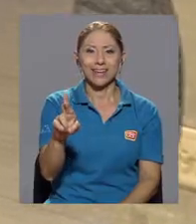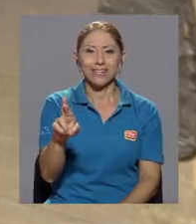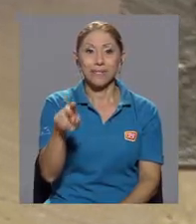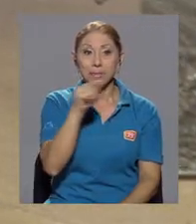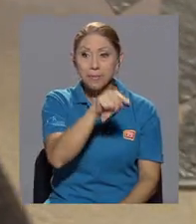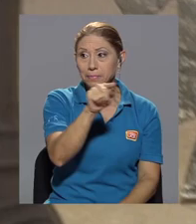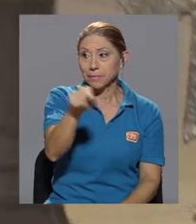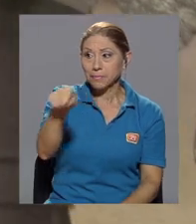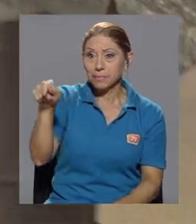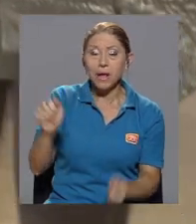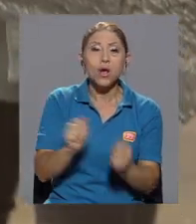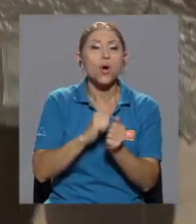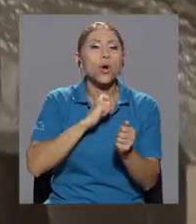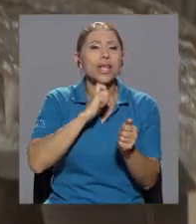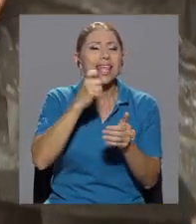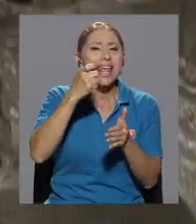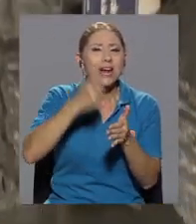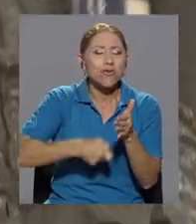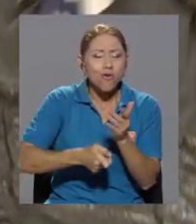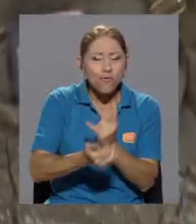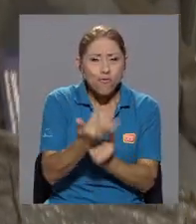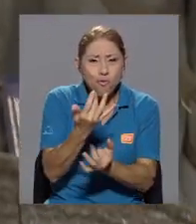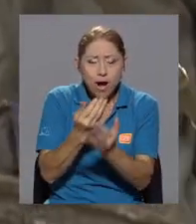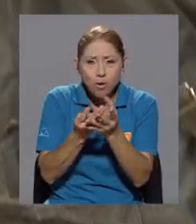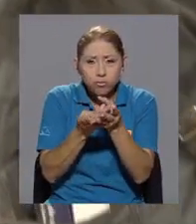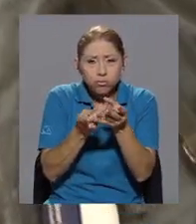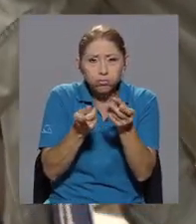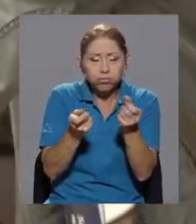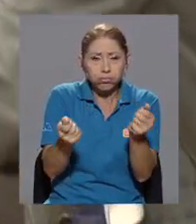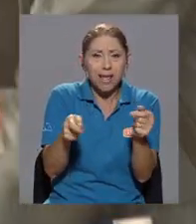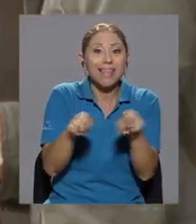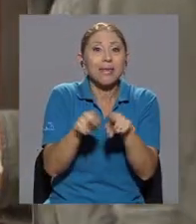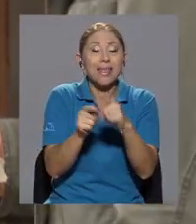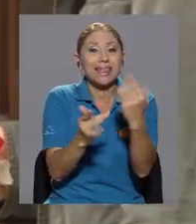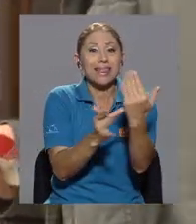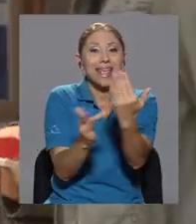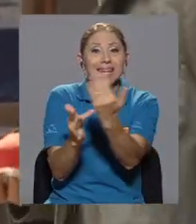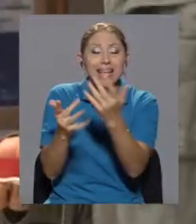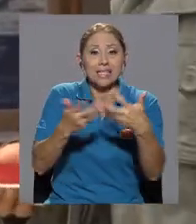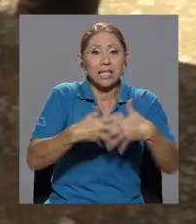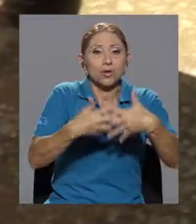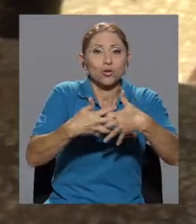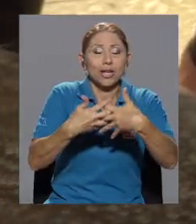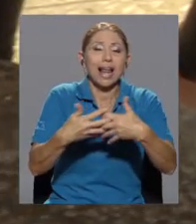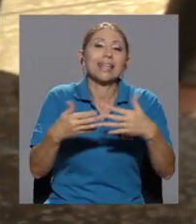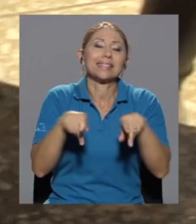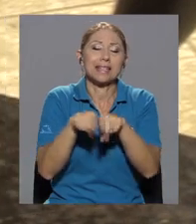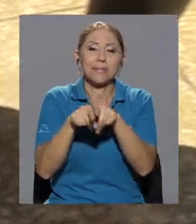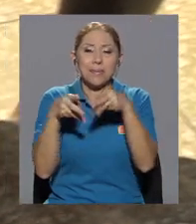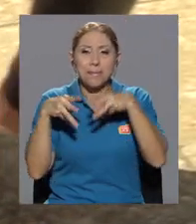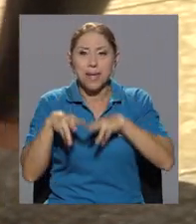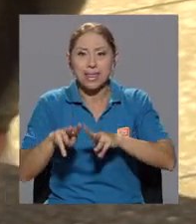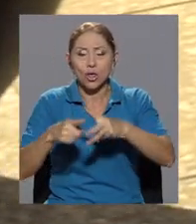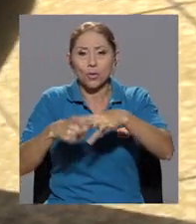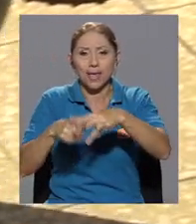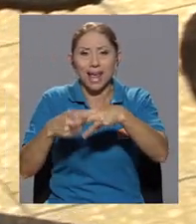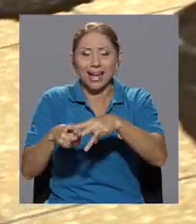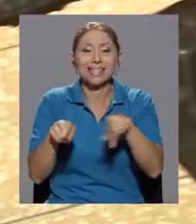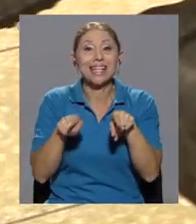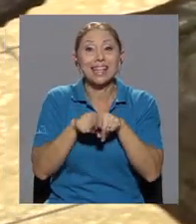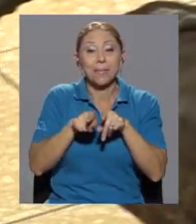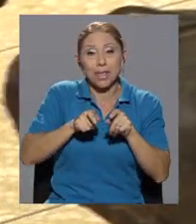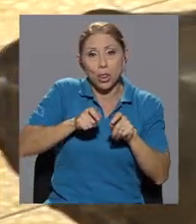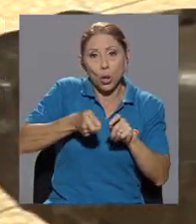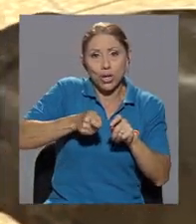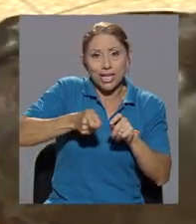piezas son forjadas en hierro sometido con fuego a la fragua, combinando técnicas industriales como métodos mecánicos y uniones con